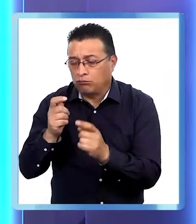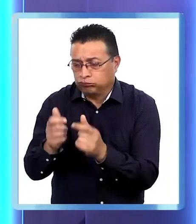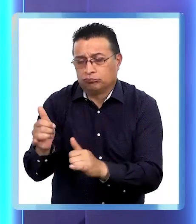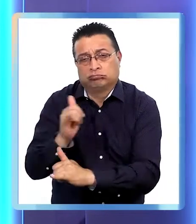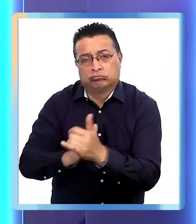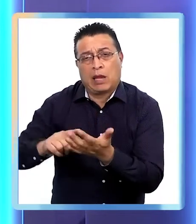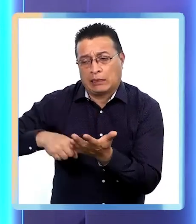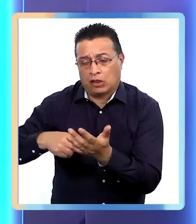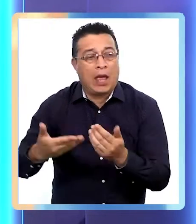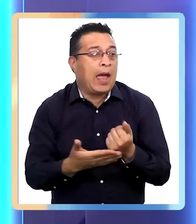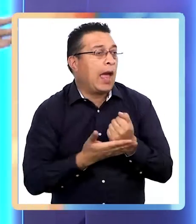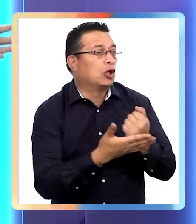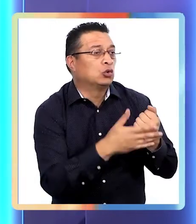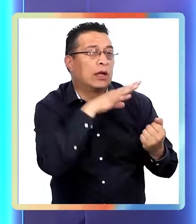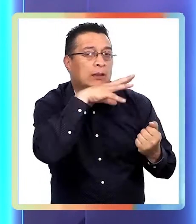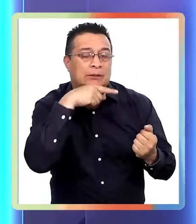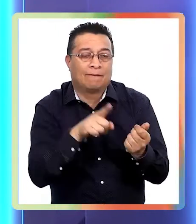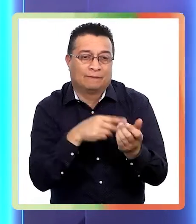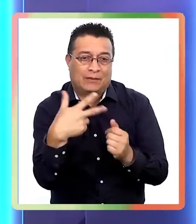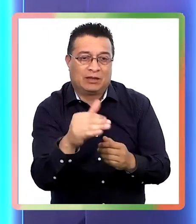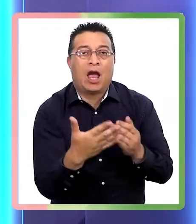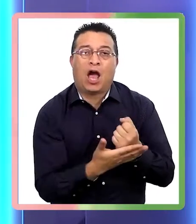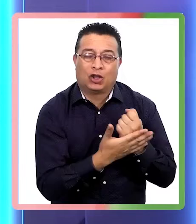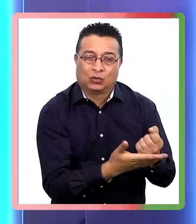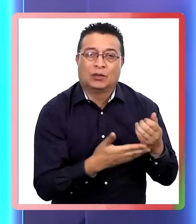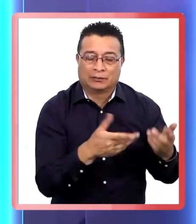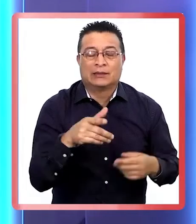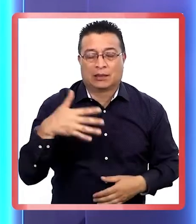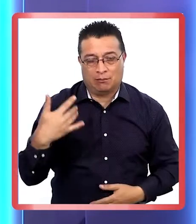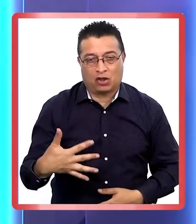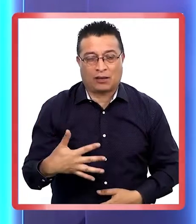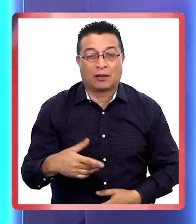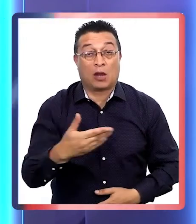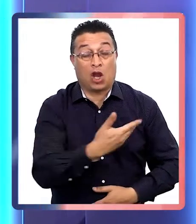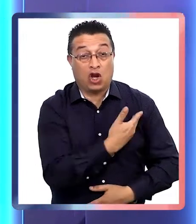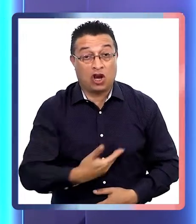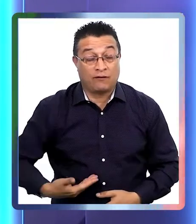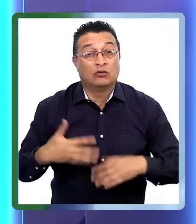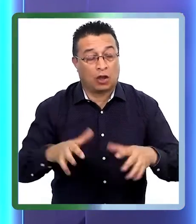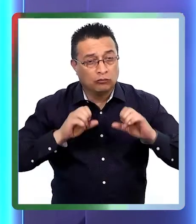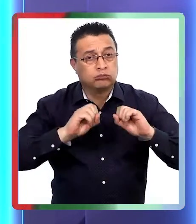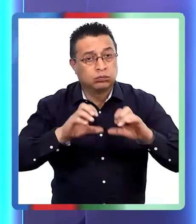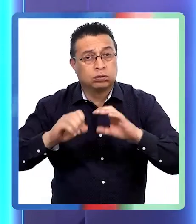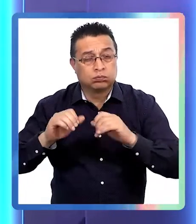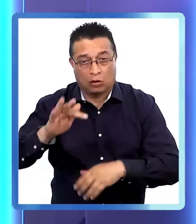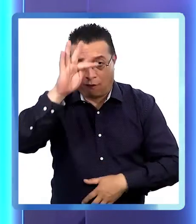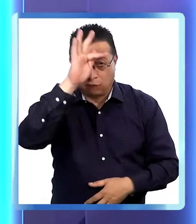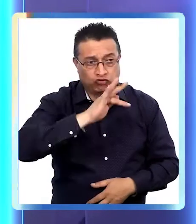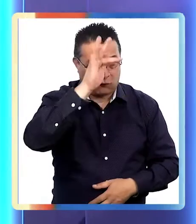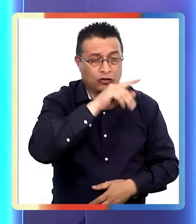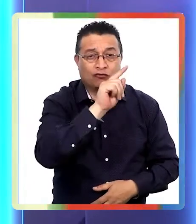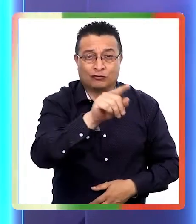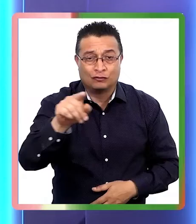tienen acceso más fácil a la tecnología, ayudar a estos adultos mayores que tienen que postular, ¿verdad? Eso es lo más importante. El gobierno ha hecho capacitaciones también a